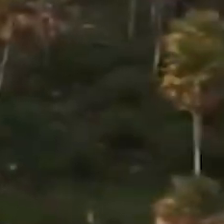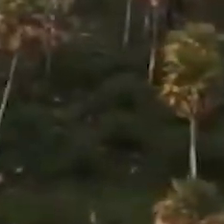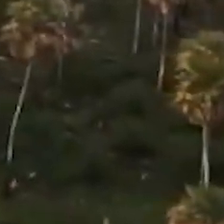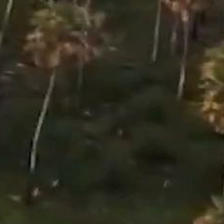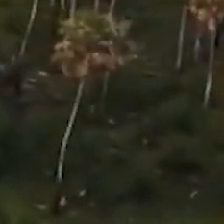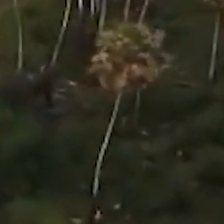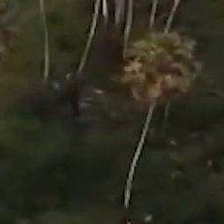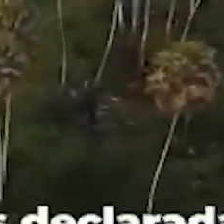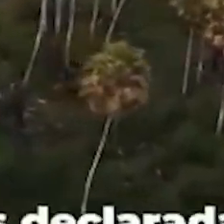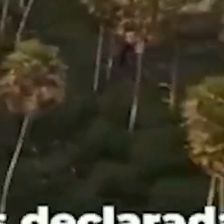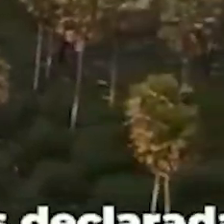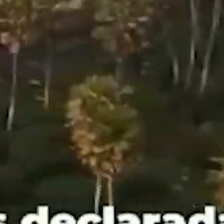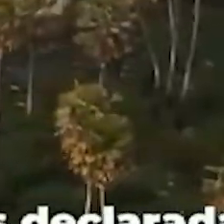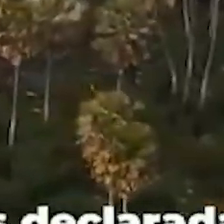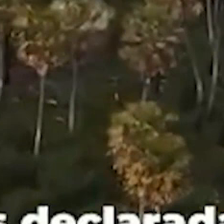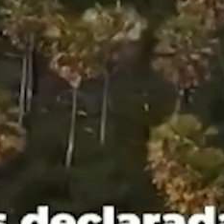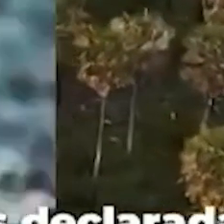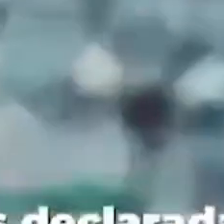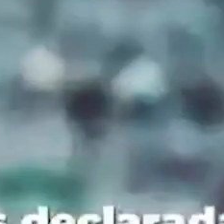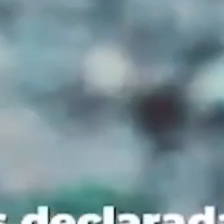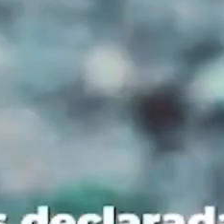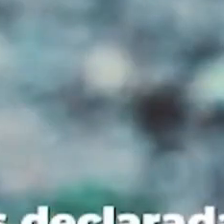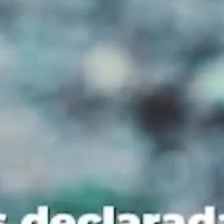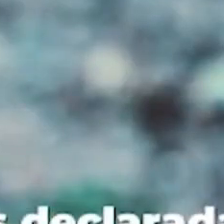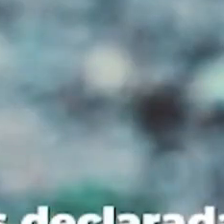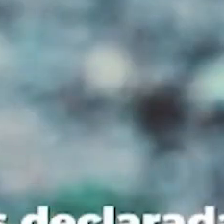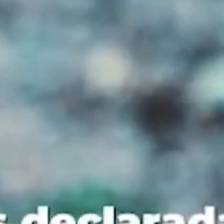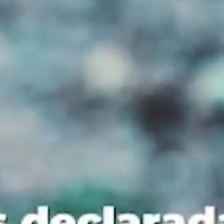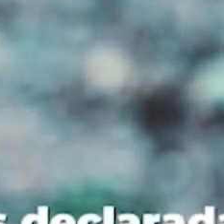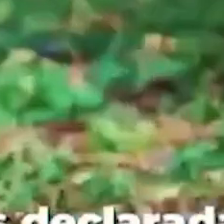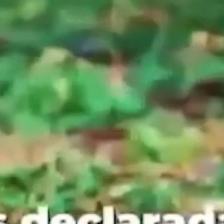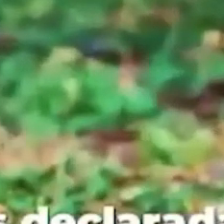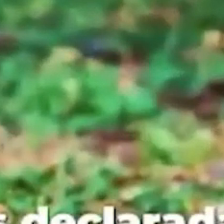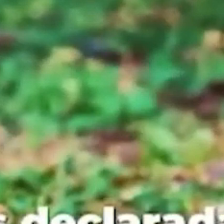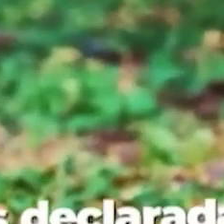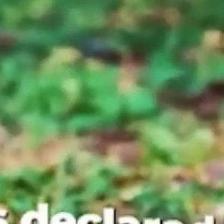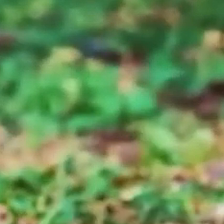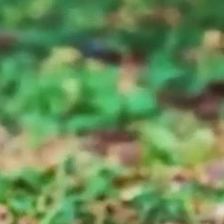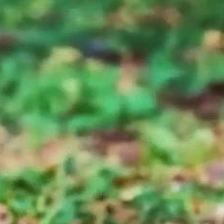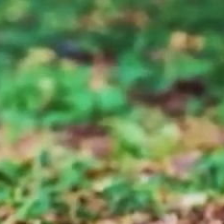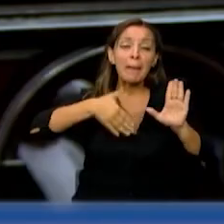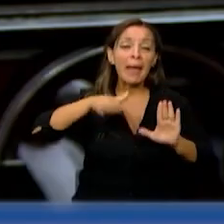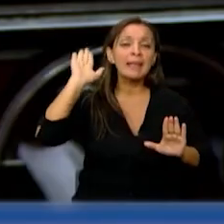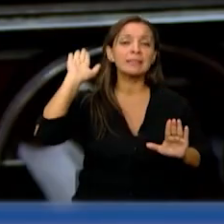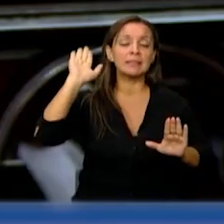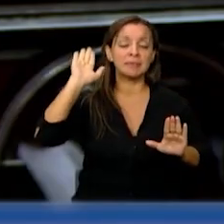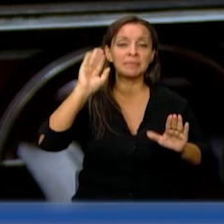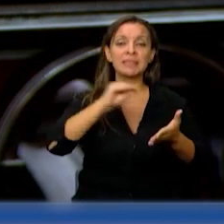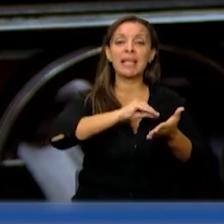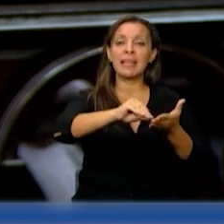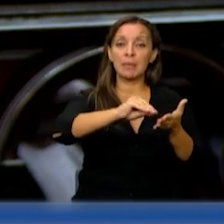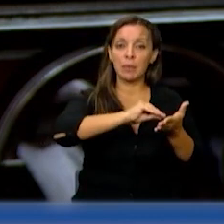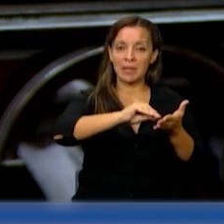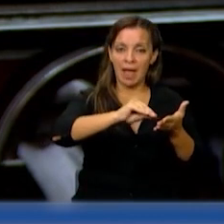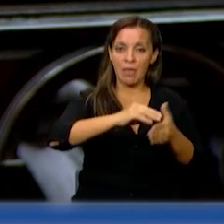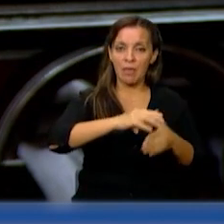se comprometen, brillan por su ausencia. Estoy convencido, señor presidente, que si alguna vez el diputado,